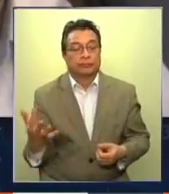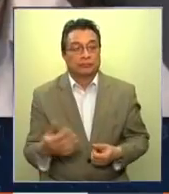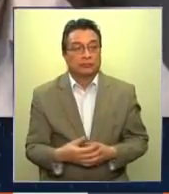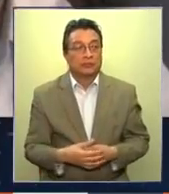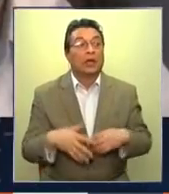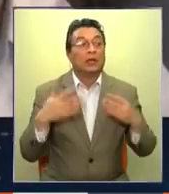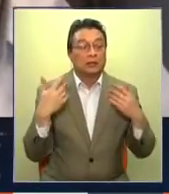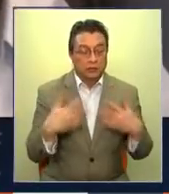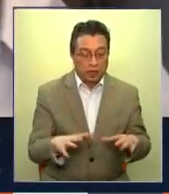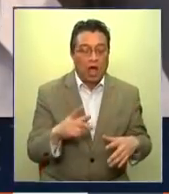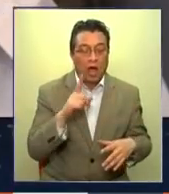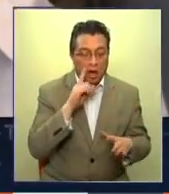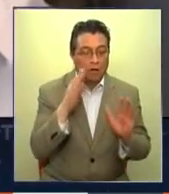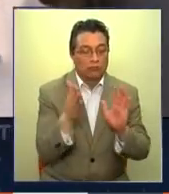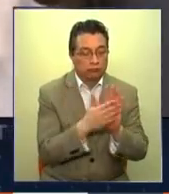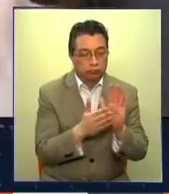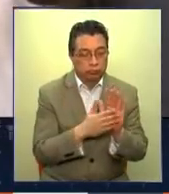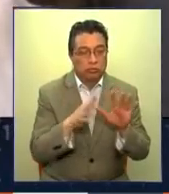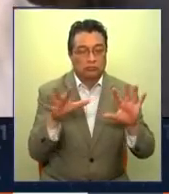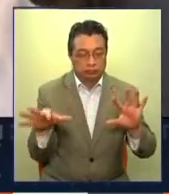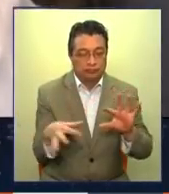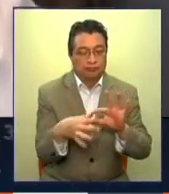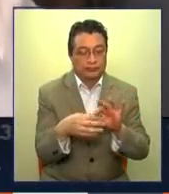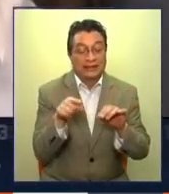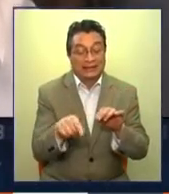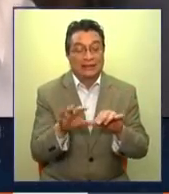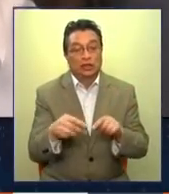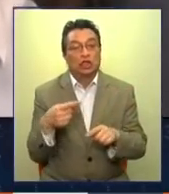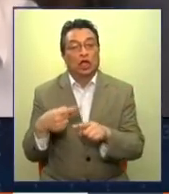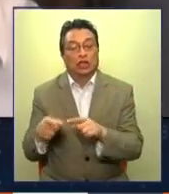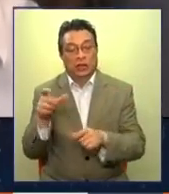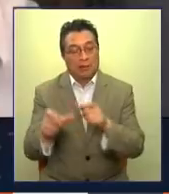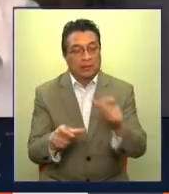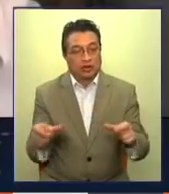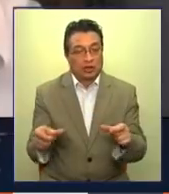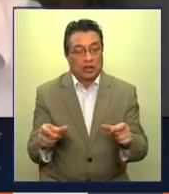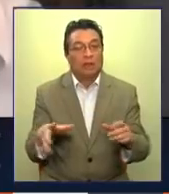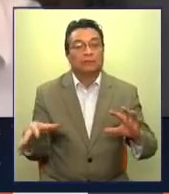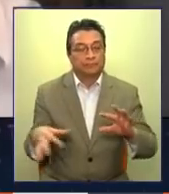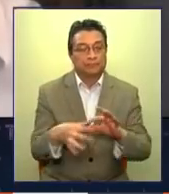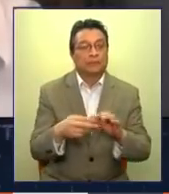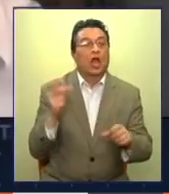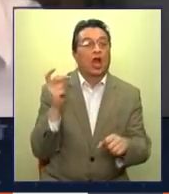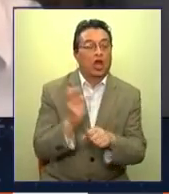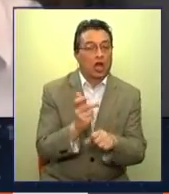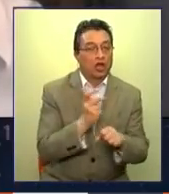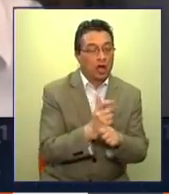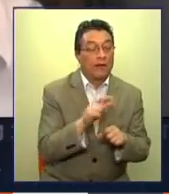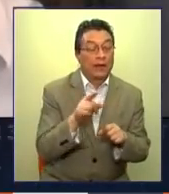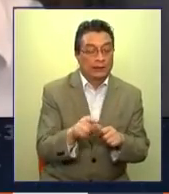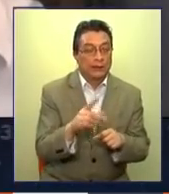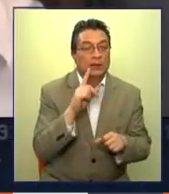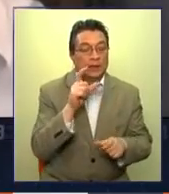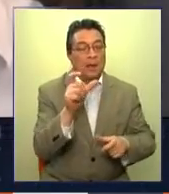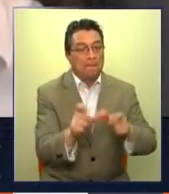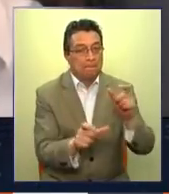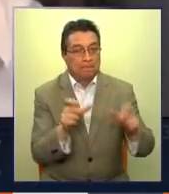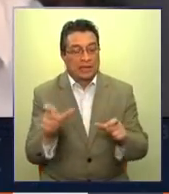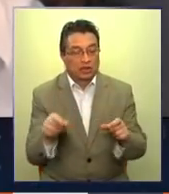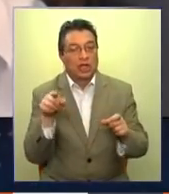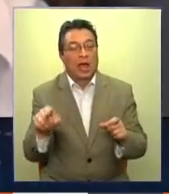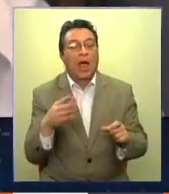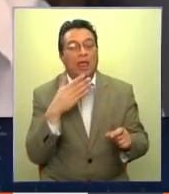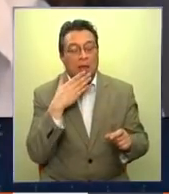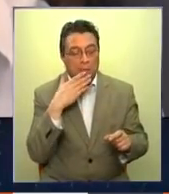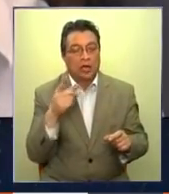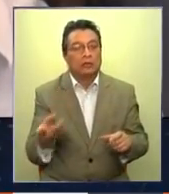aparecer antecedentes que dicen relación con esta y otras personas vinculadas a delitos de robo y entre ellas esta persona que se